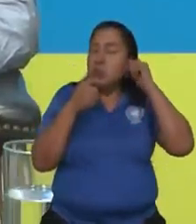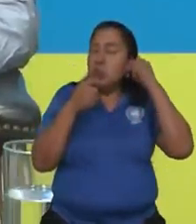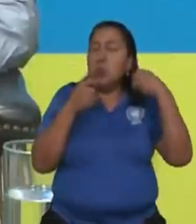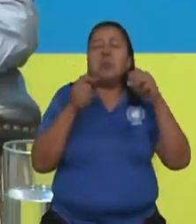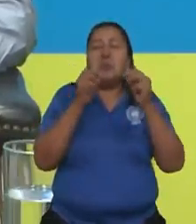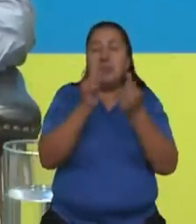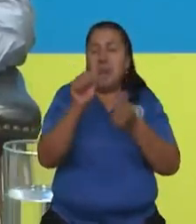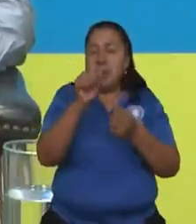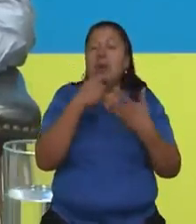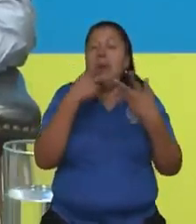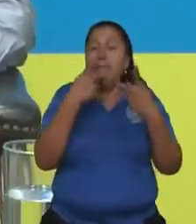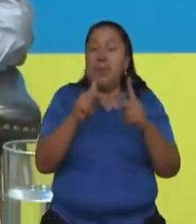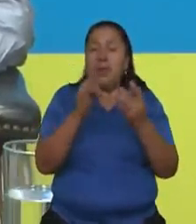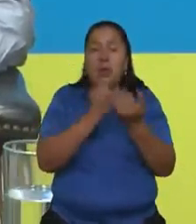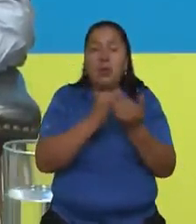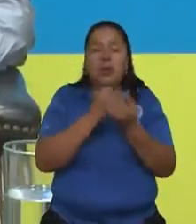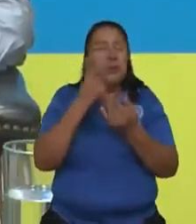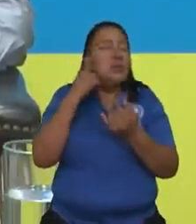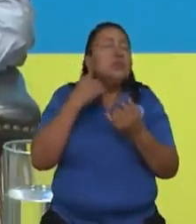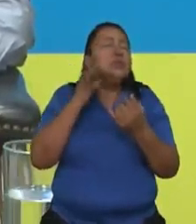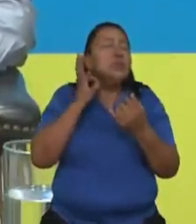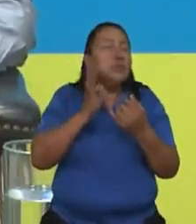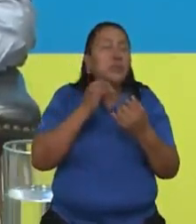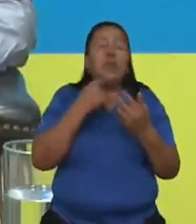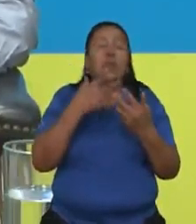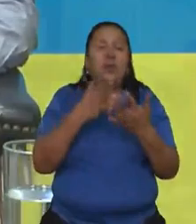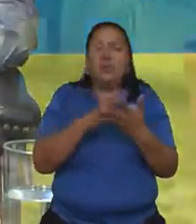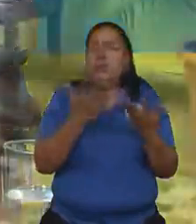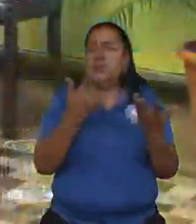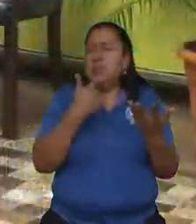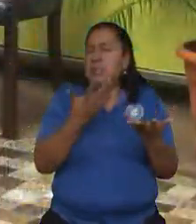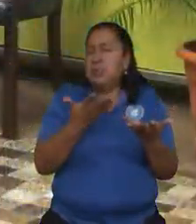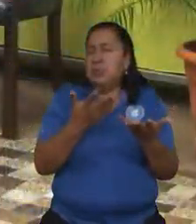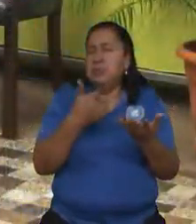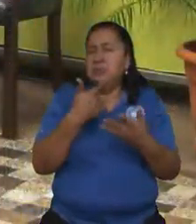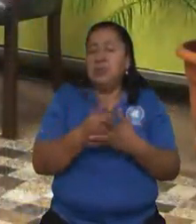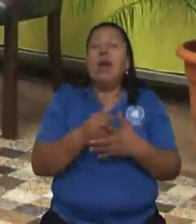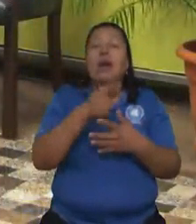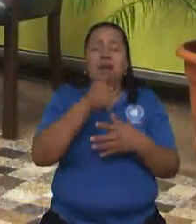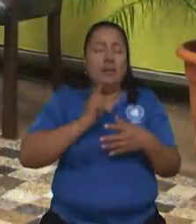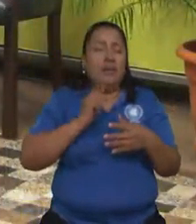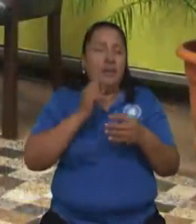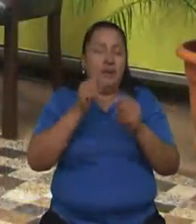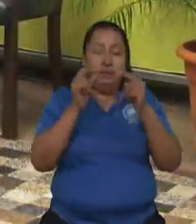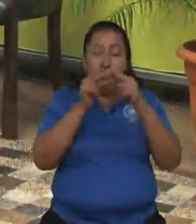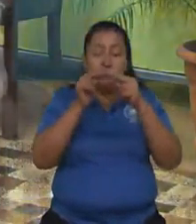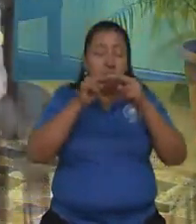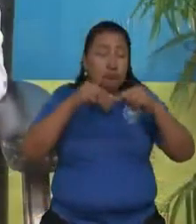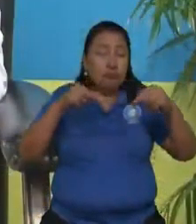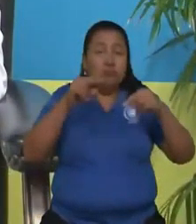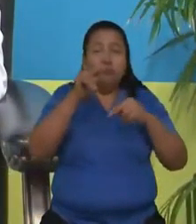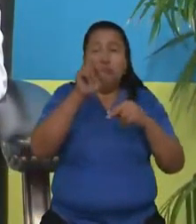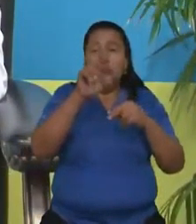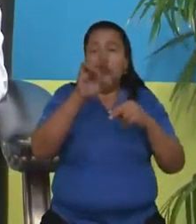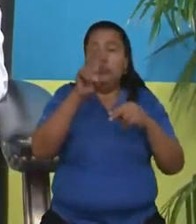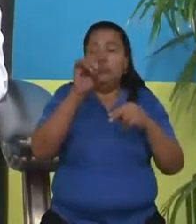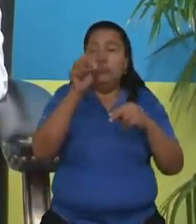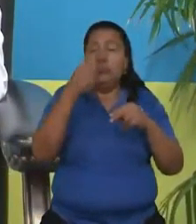de meterse en una traba es algo rico, o sea, sienten placer. Por las terminaciones nerviosas. Sacarse las